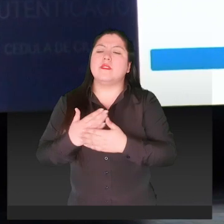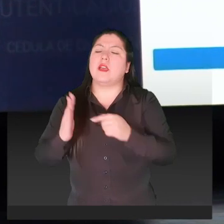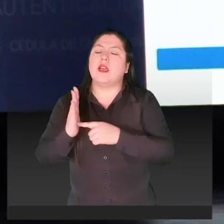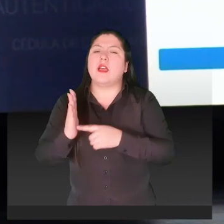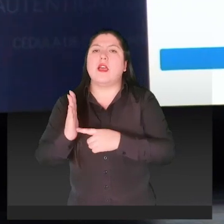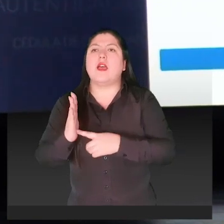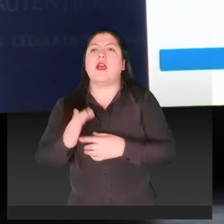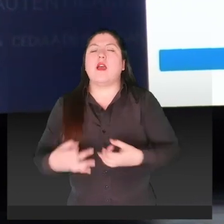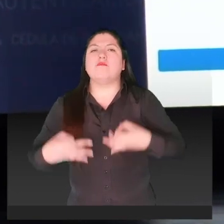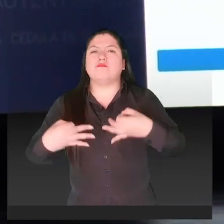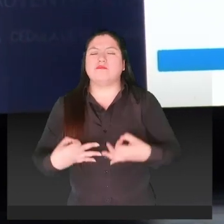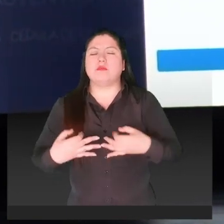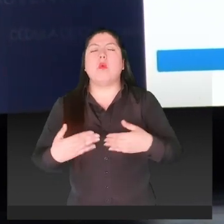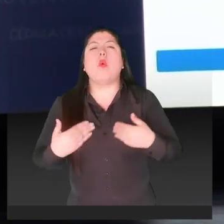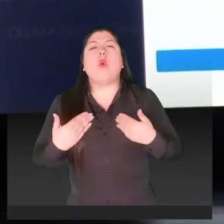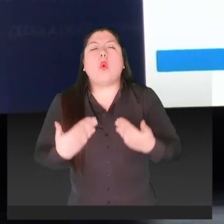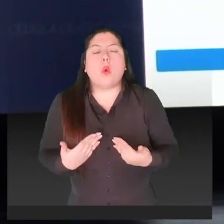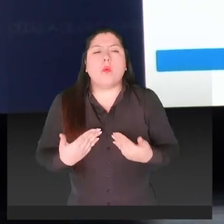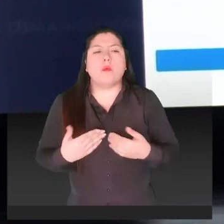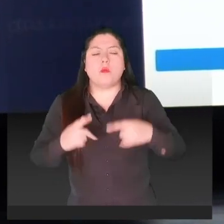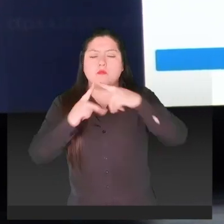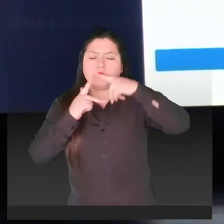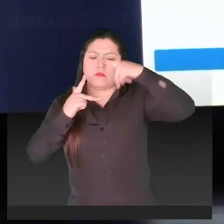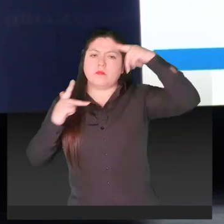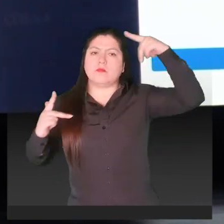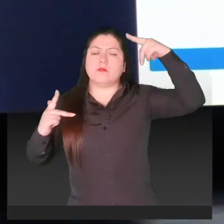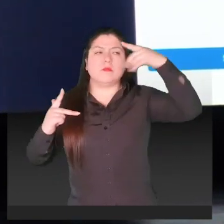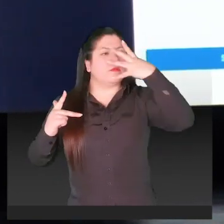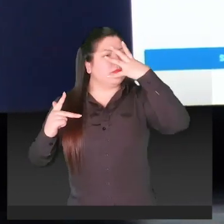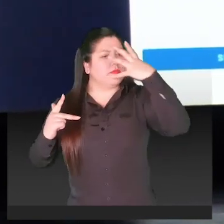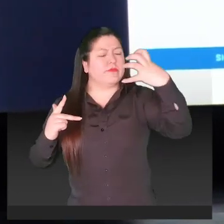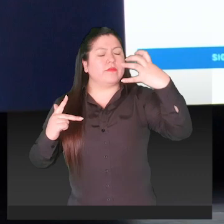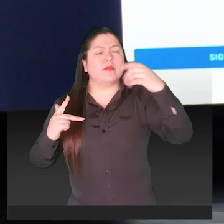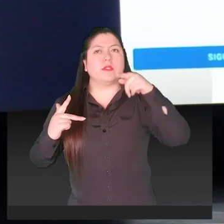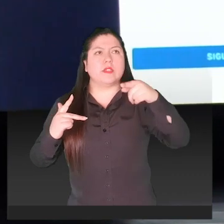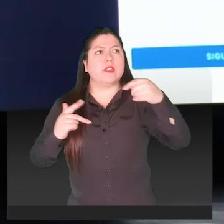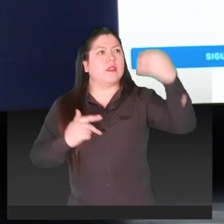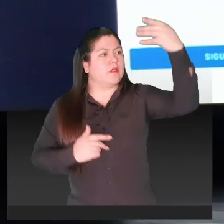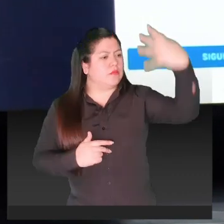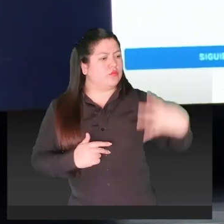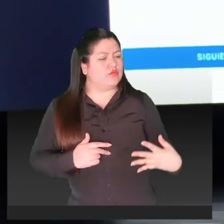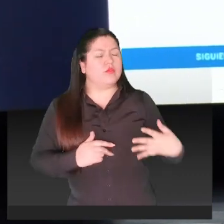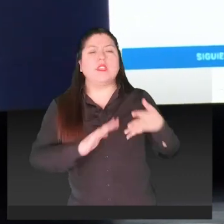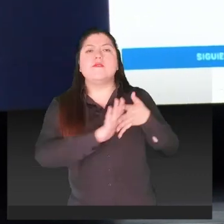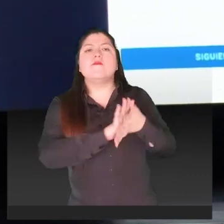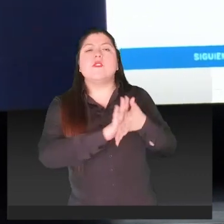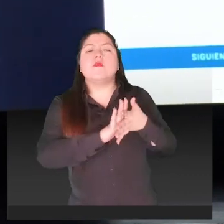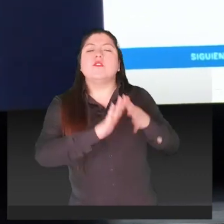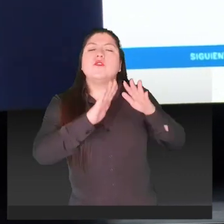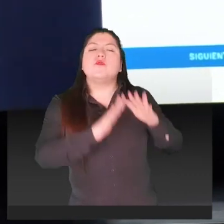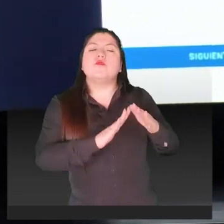En este momento indica la aplicación que vamos a empezar el proceso de autenticación de identidad a través del proceso